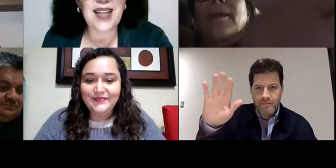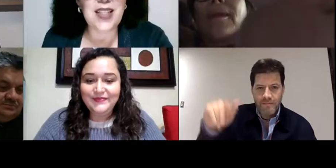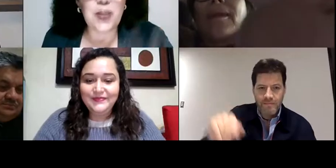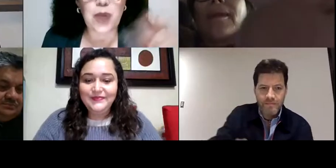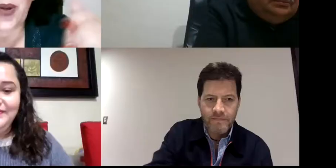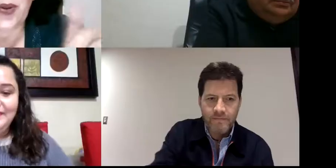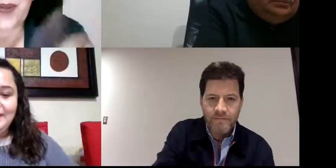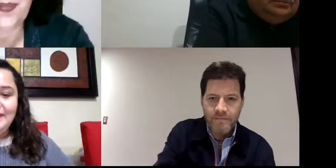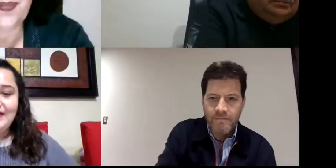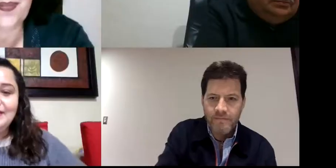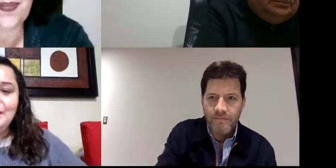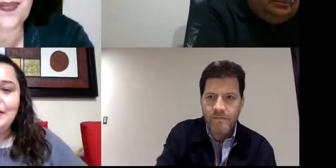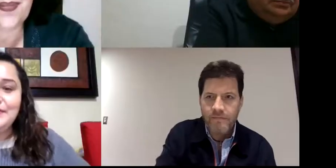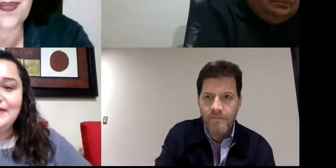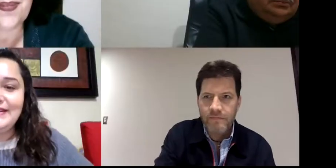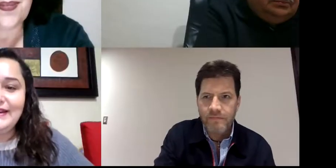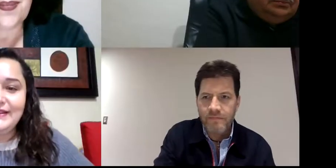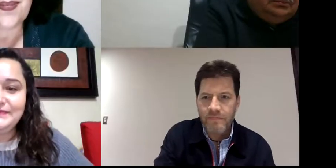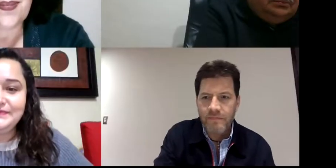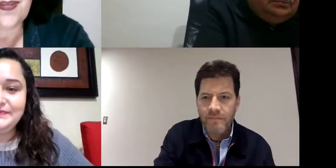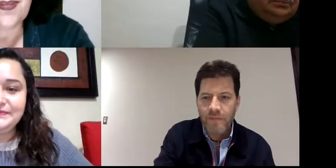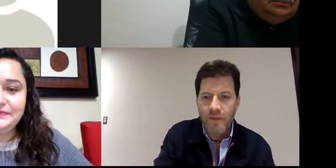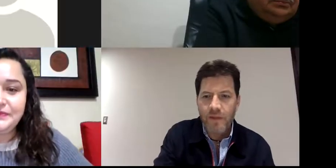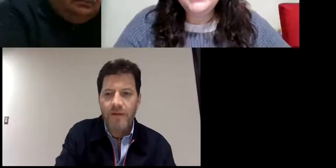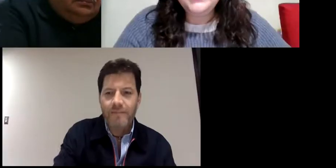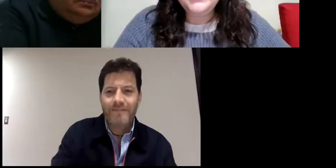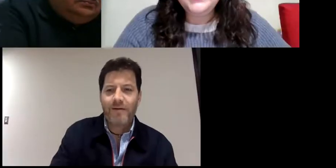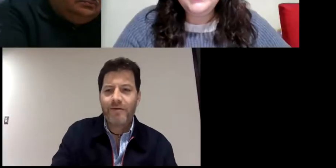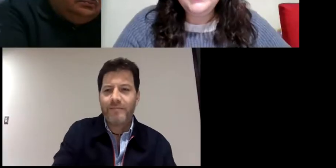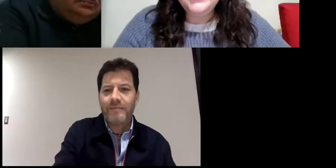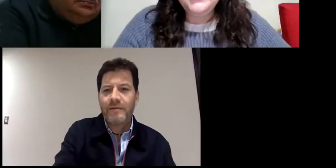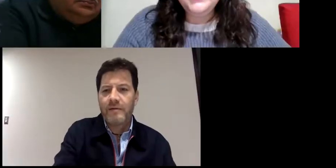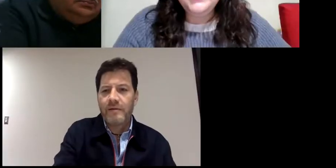luego. Hasta luego, buena tarde. Buena tarde. Hasta luego.